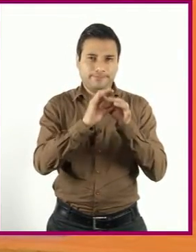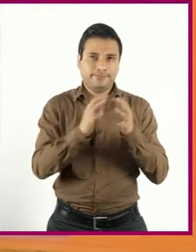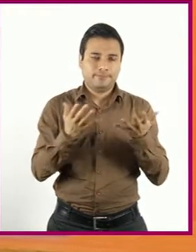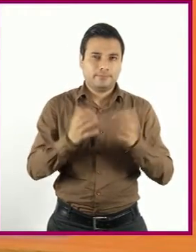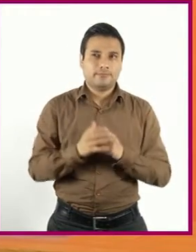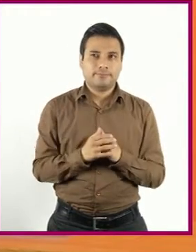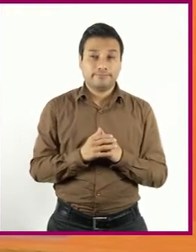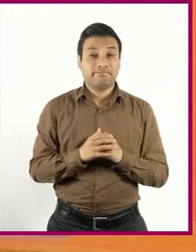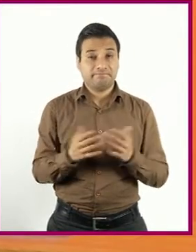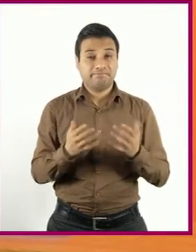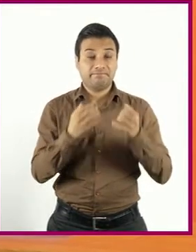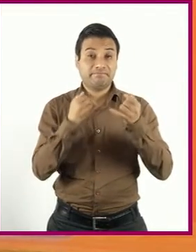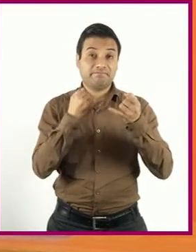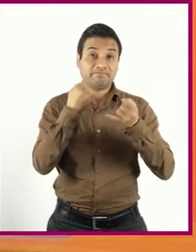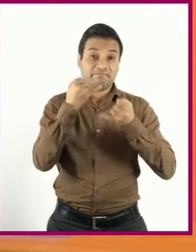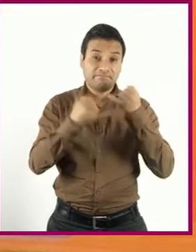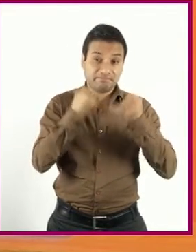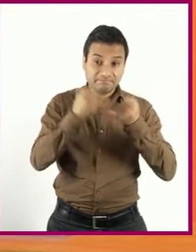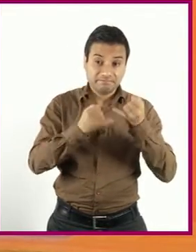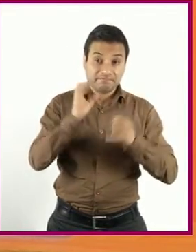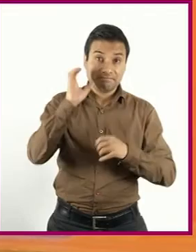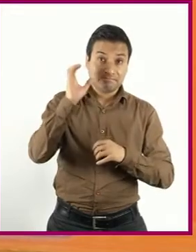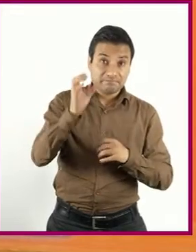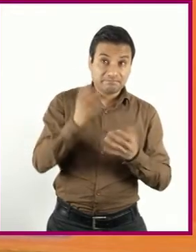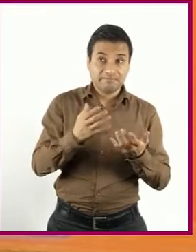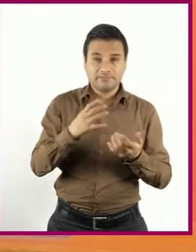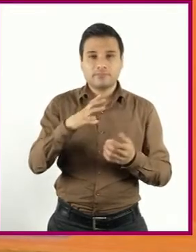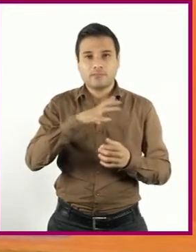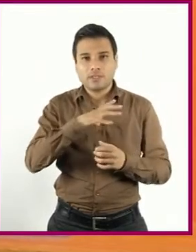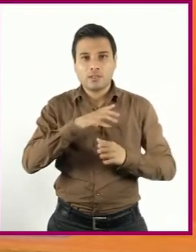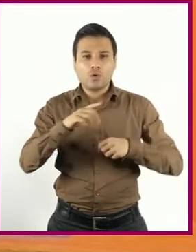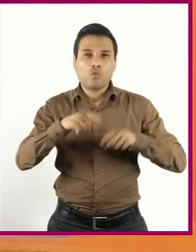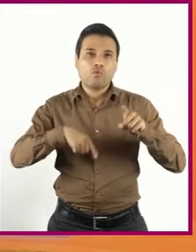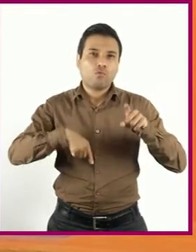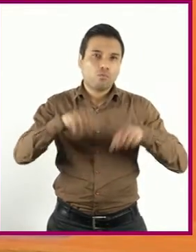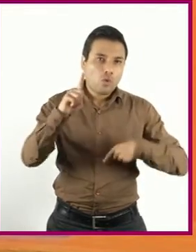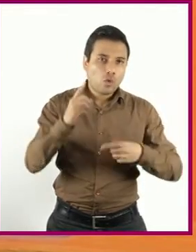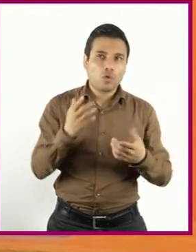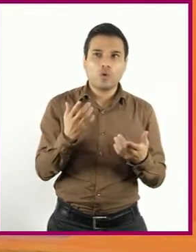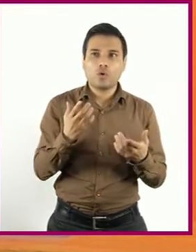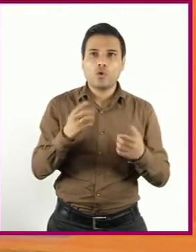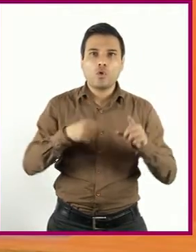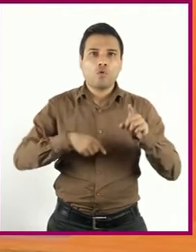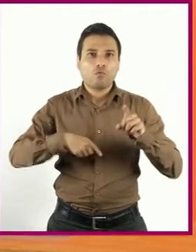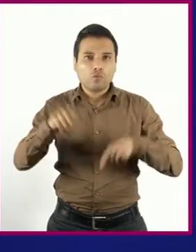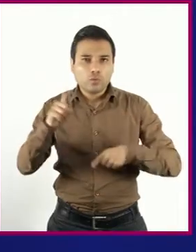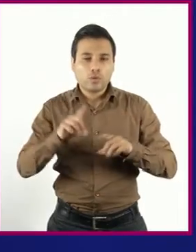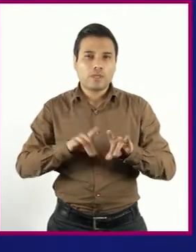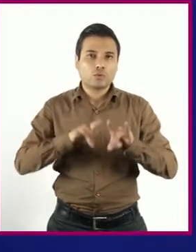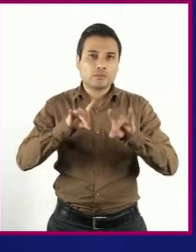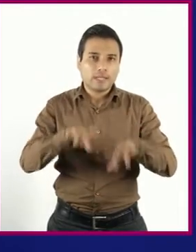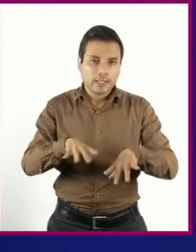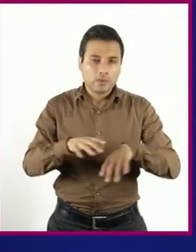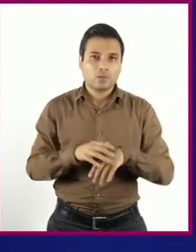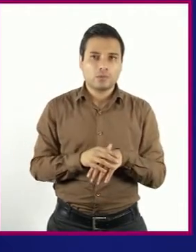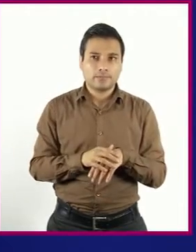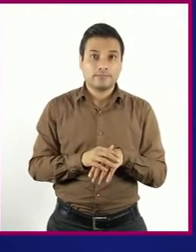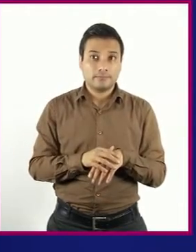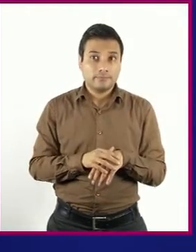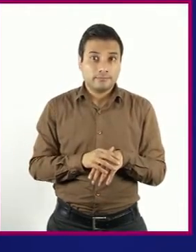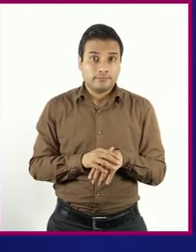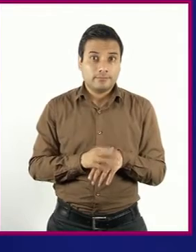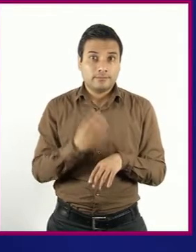porque además de jugar fútbol americano bandera, también hay fútbol soccer y fútbol australiano o rugby. Y los tres son